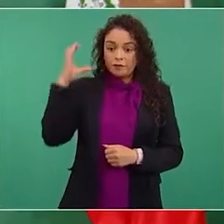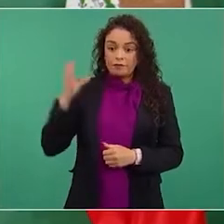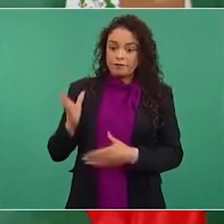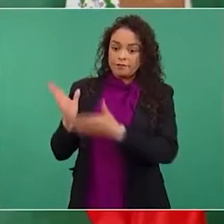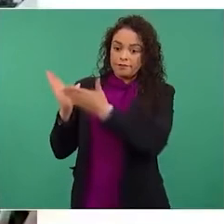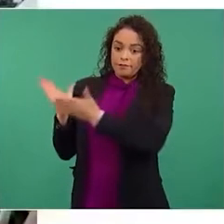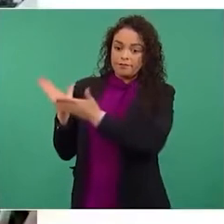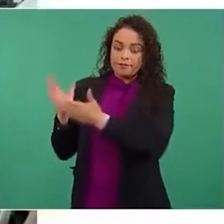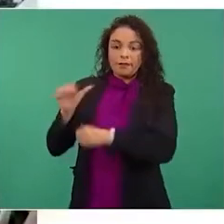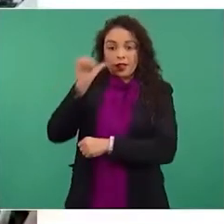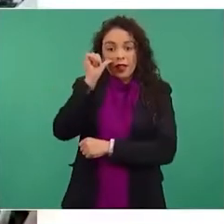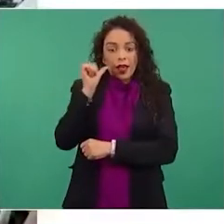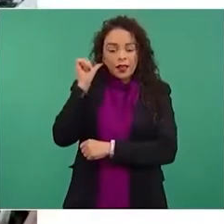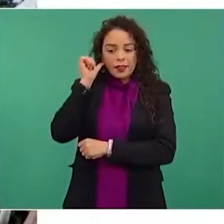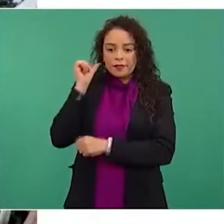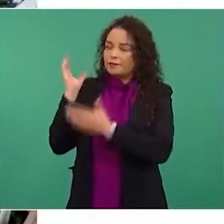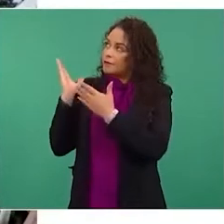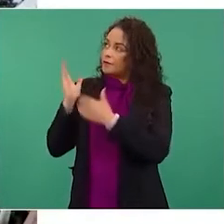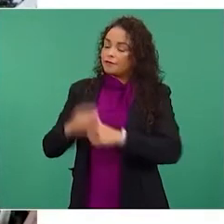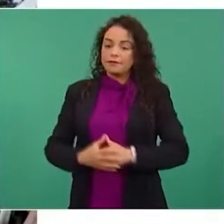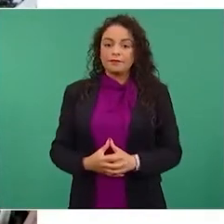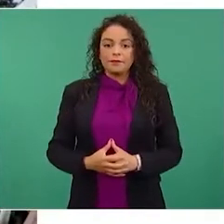ayer.